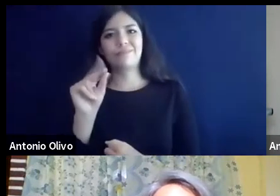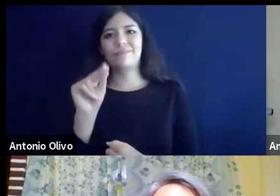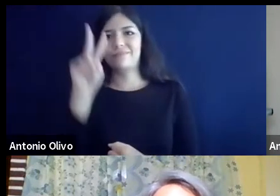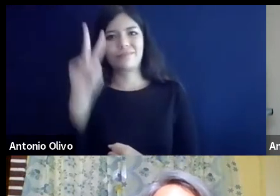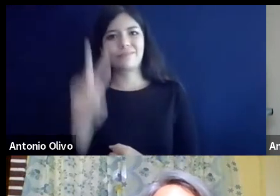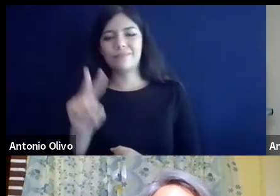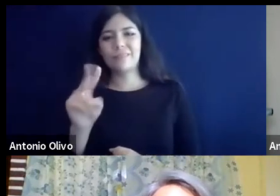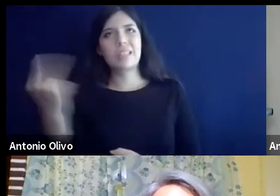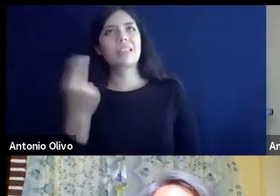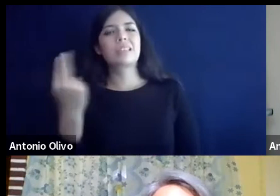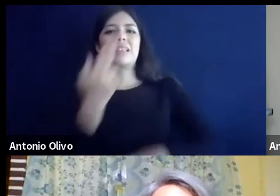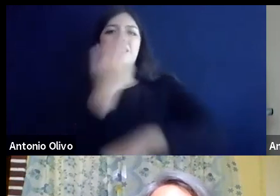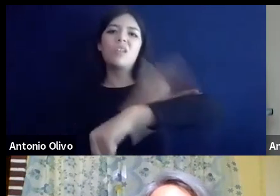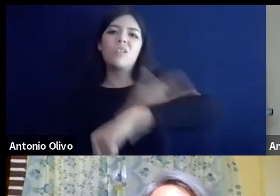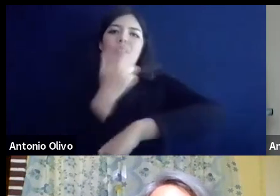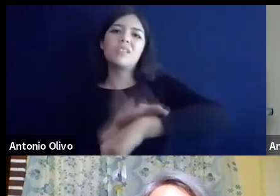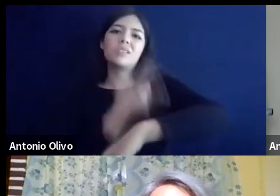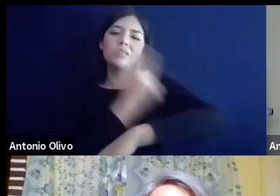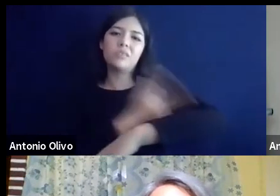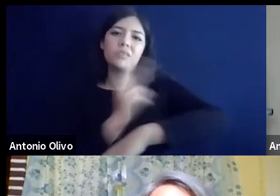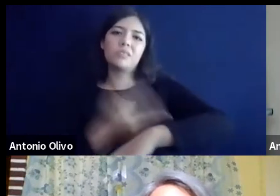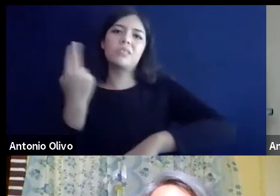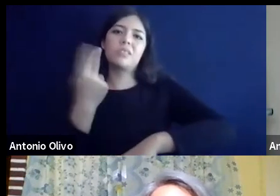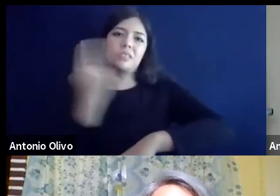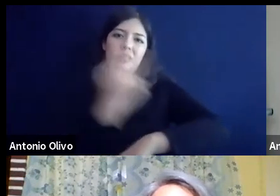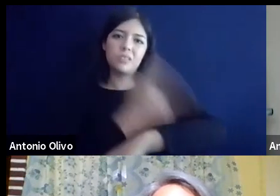pagar? La persona con discapacidad.